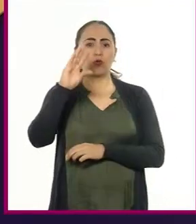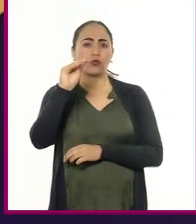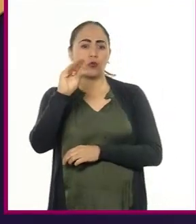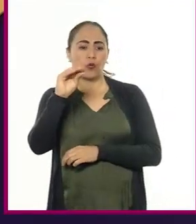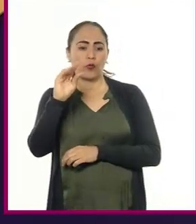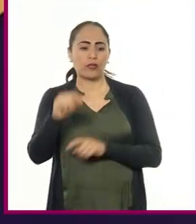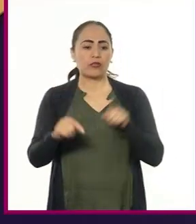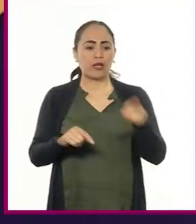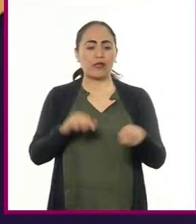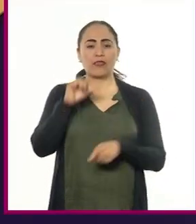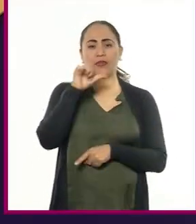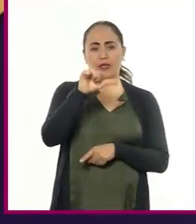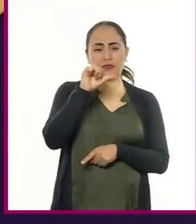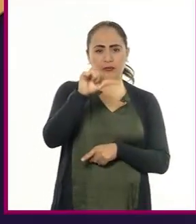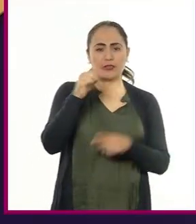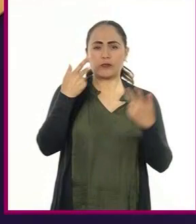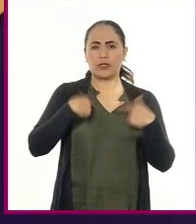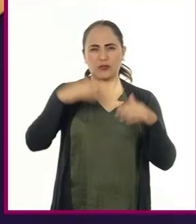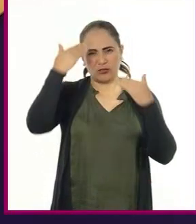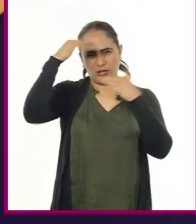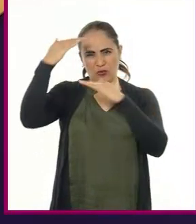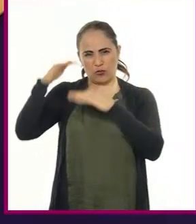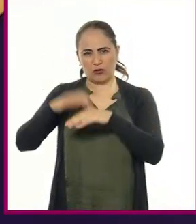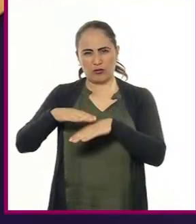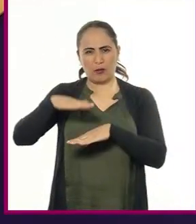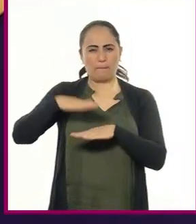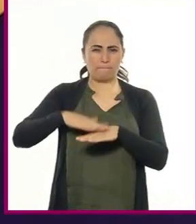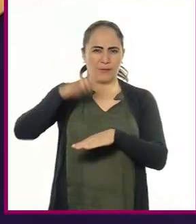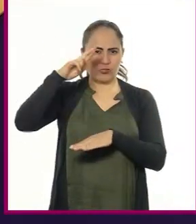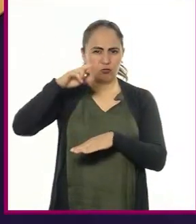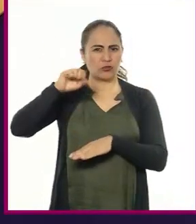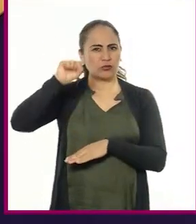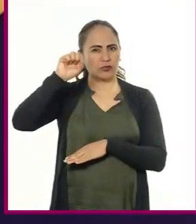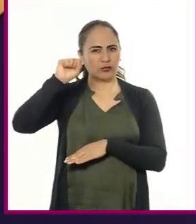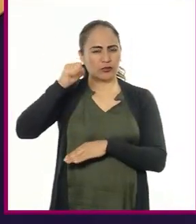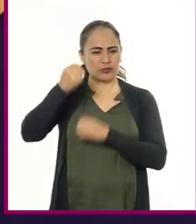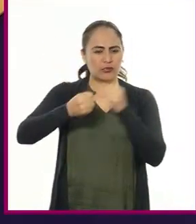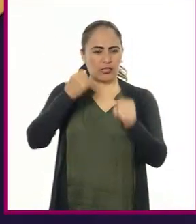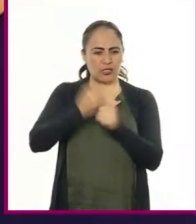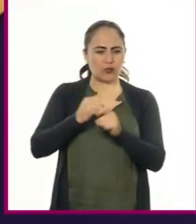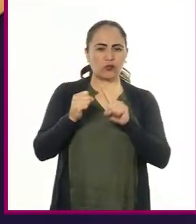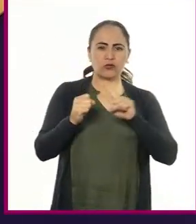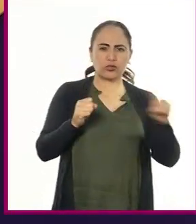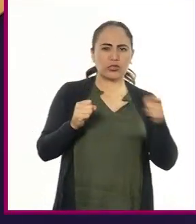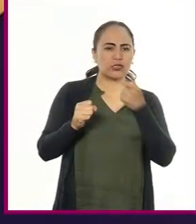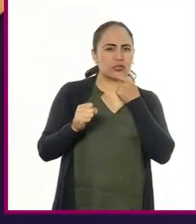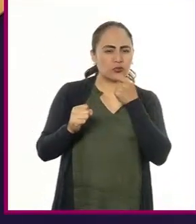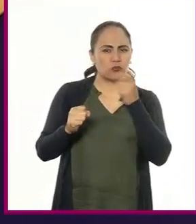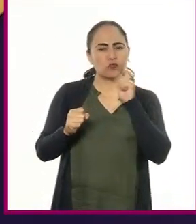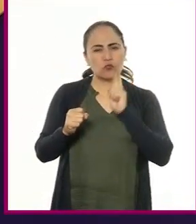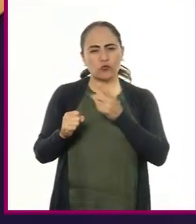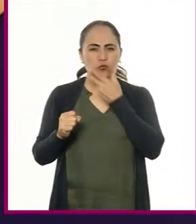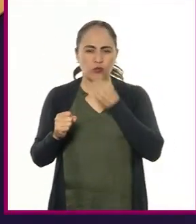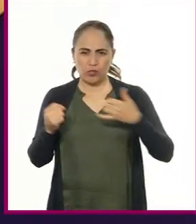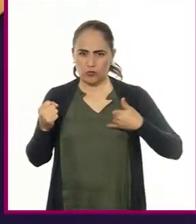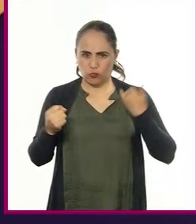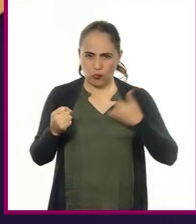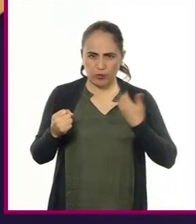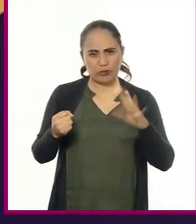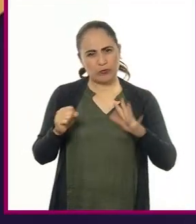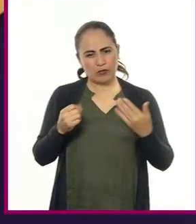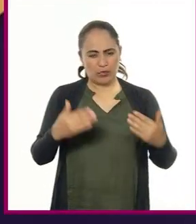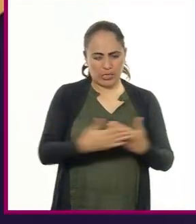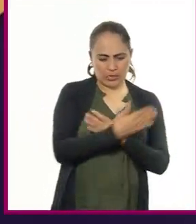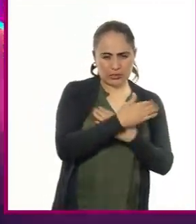contaron 16 adultos mayores de 60 años por cada 100 niñas, niños y adolescentes entre 0